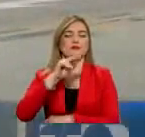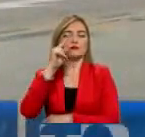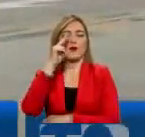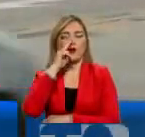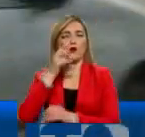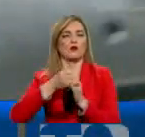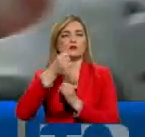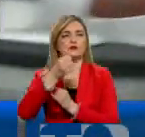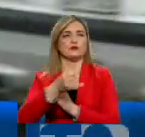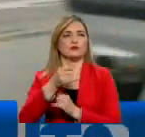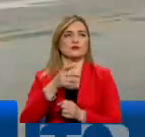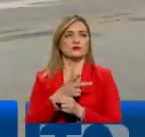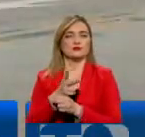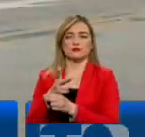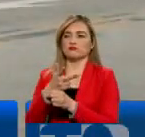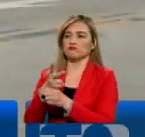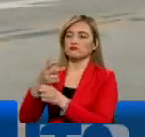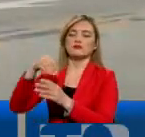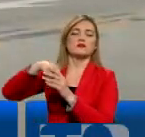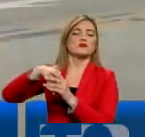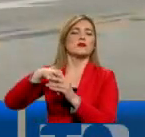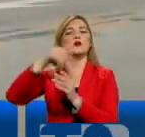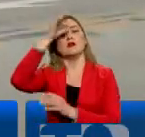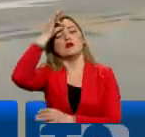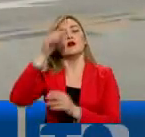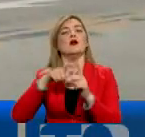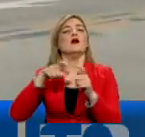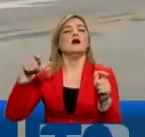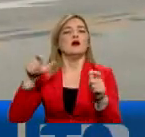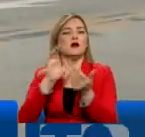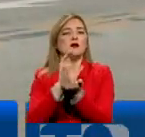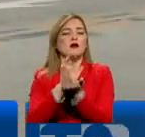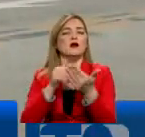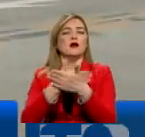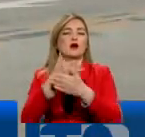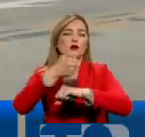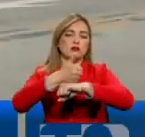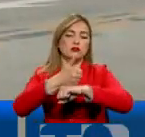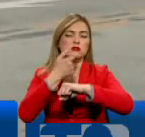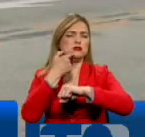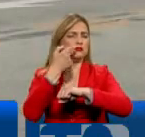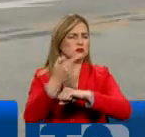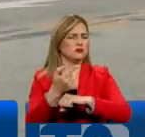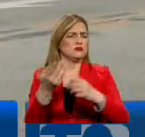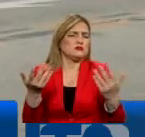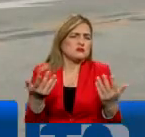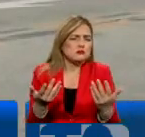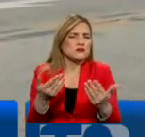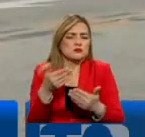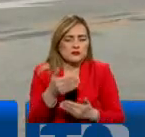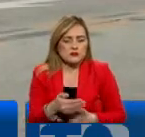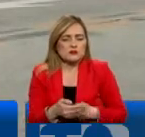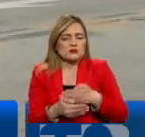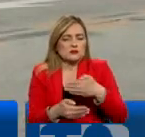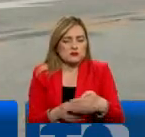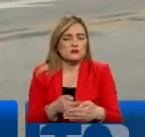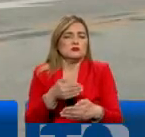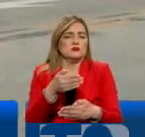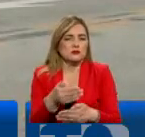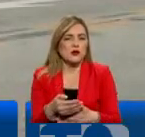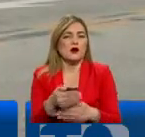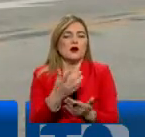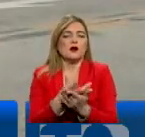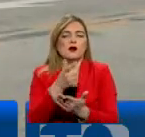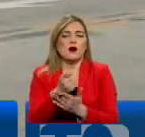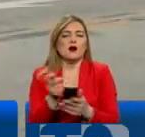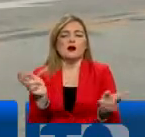nuestro último recorrido en el interior del hospital Teodoro Maldonado Carbo, las nuevas autoridades aseguraron que tras un proceso de optimización de